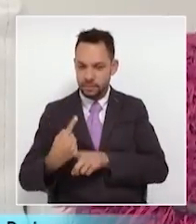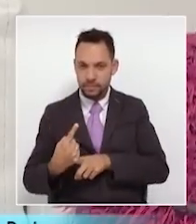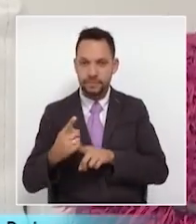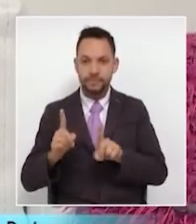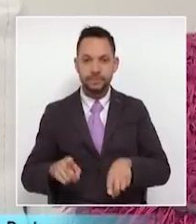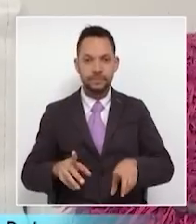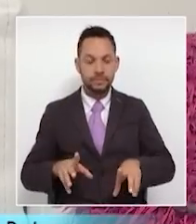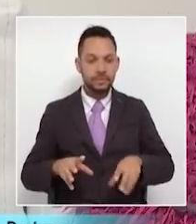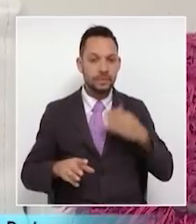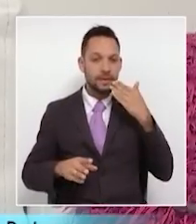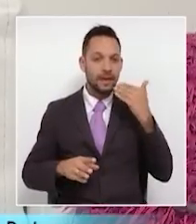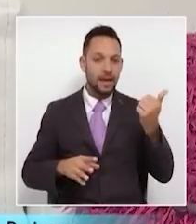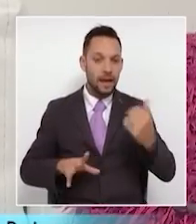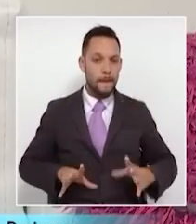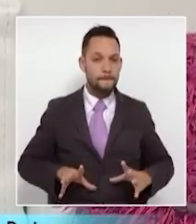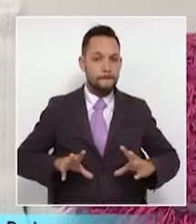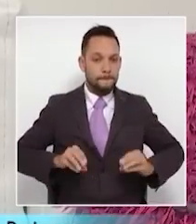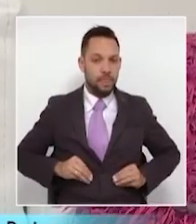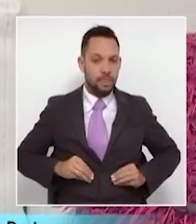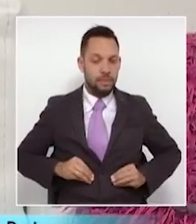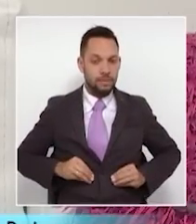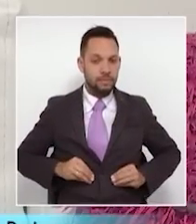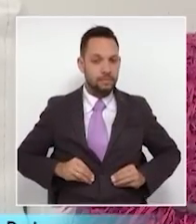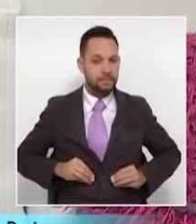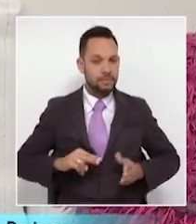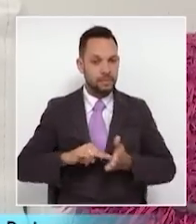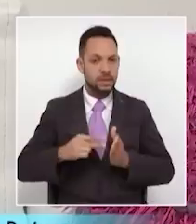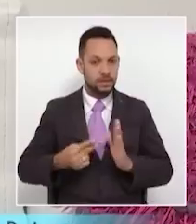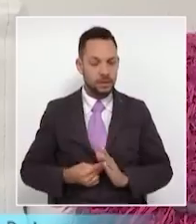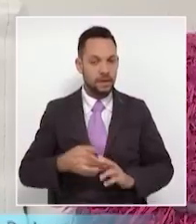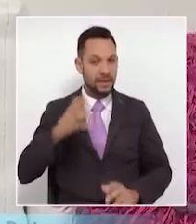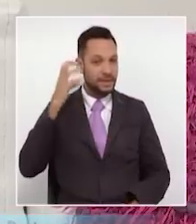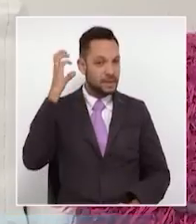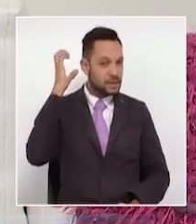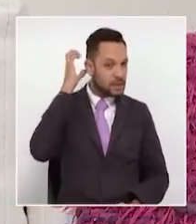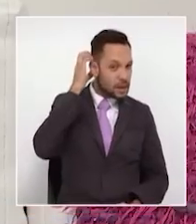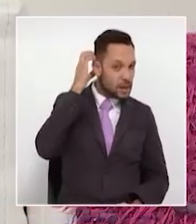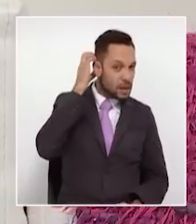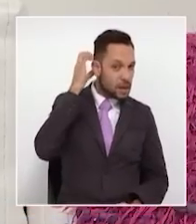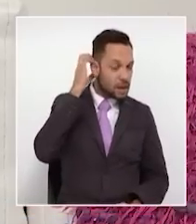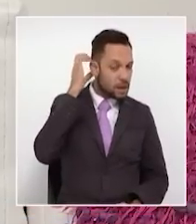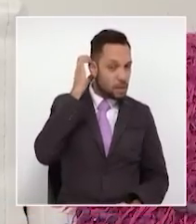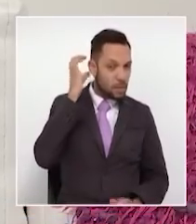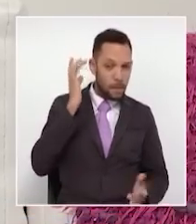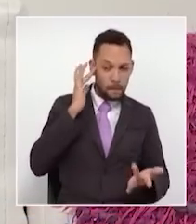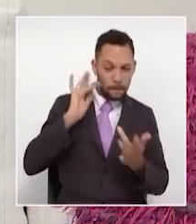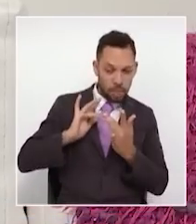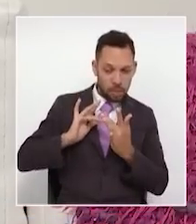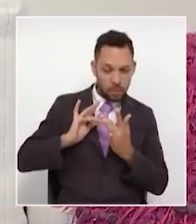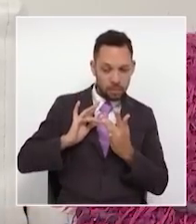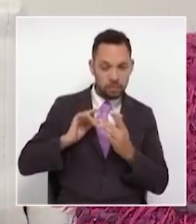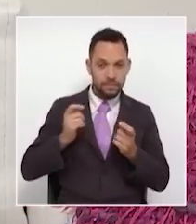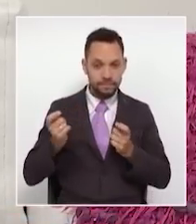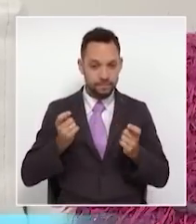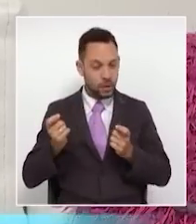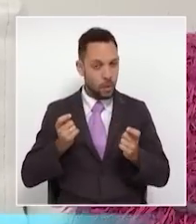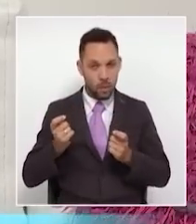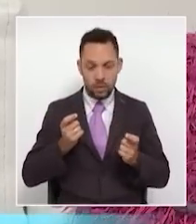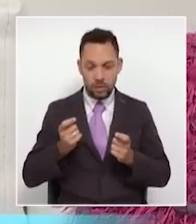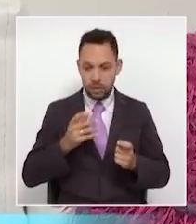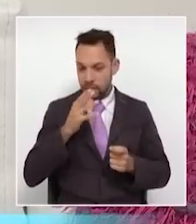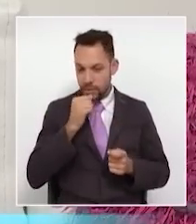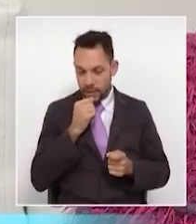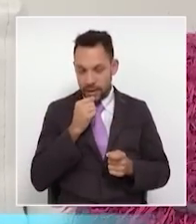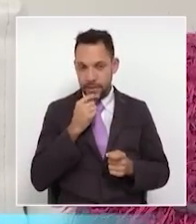menopausia contribuye también en el deterioro neurocognitivo si ésta no se lleva una adecuada adecuado manejo de